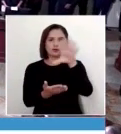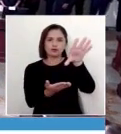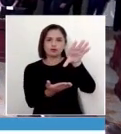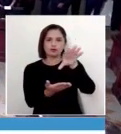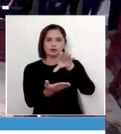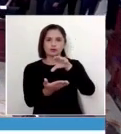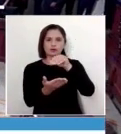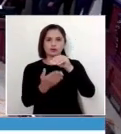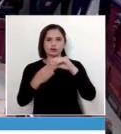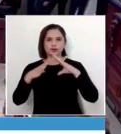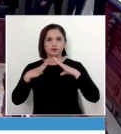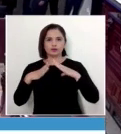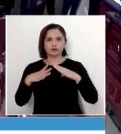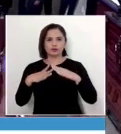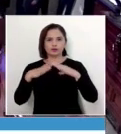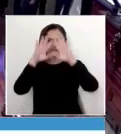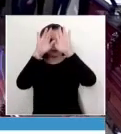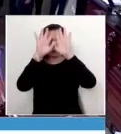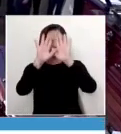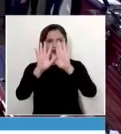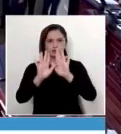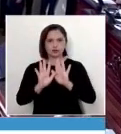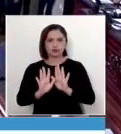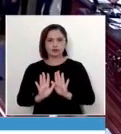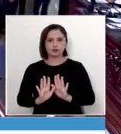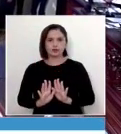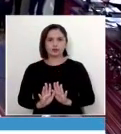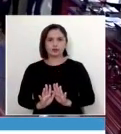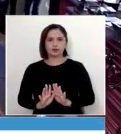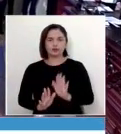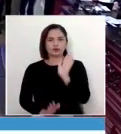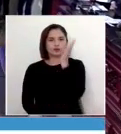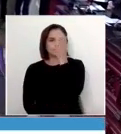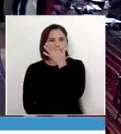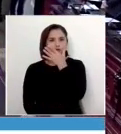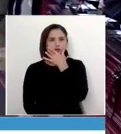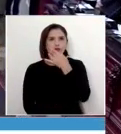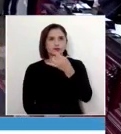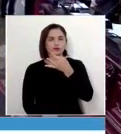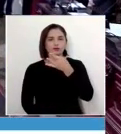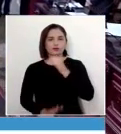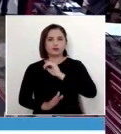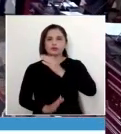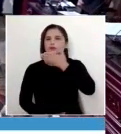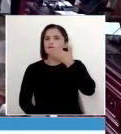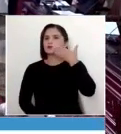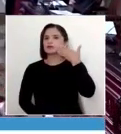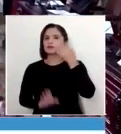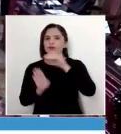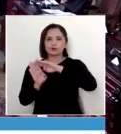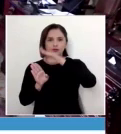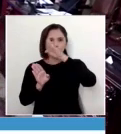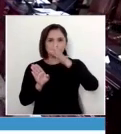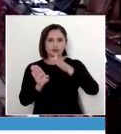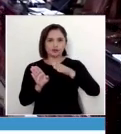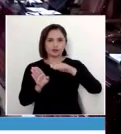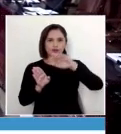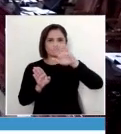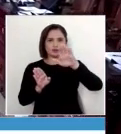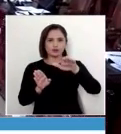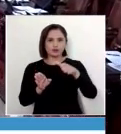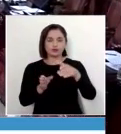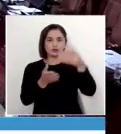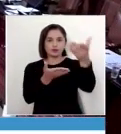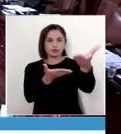por así decirlo, en donde la gente ya había perdido un poco la energía. Incluso los datos estadísticos decían que si el interés en el proceso anterior andaba en los